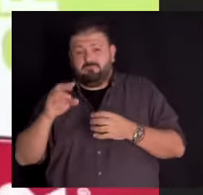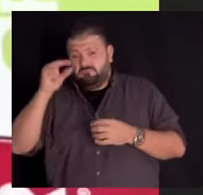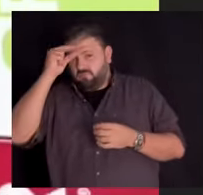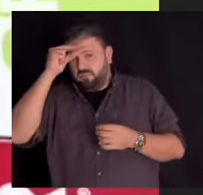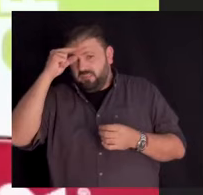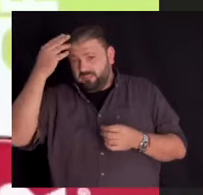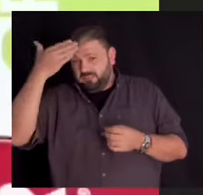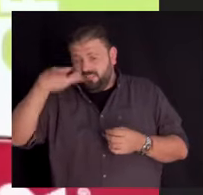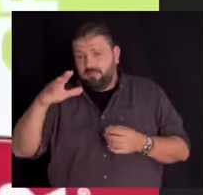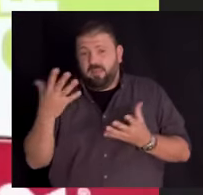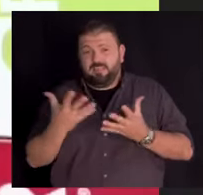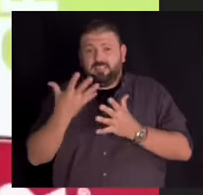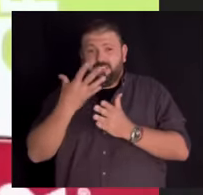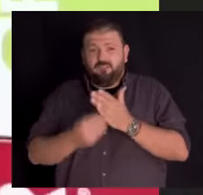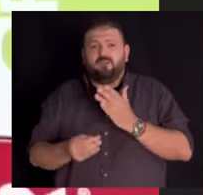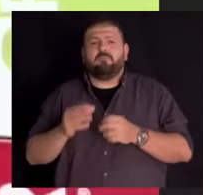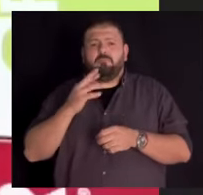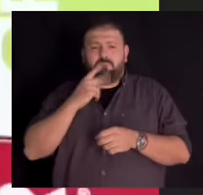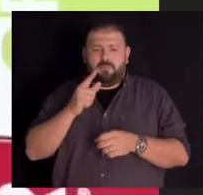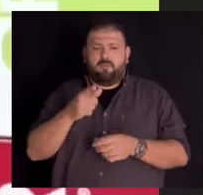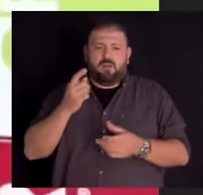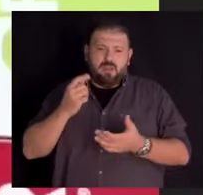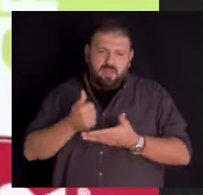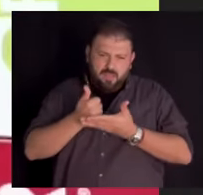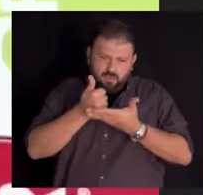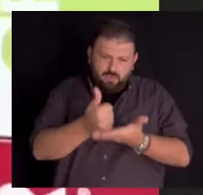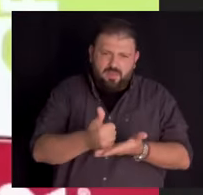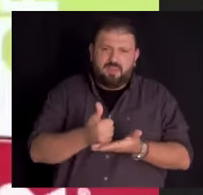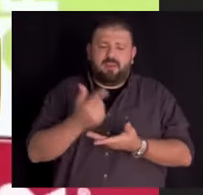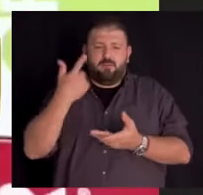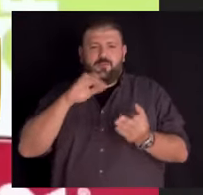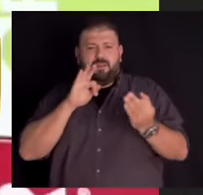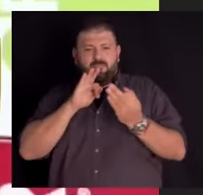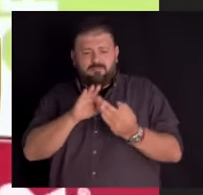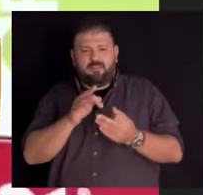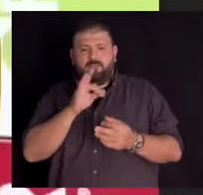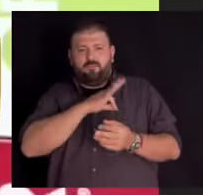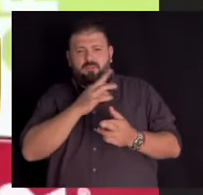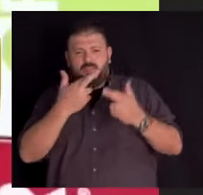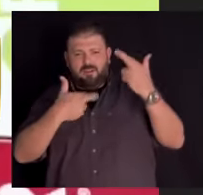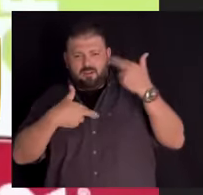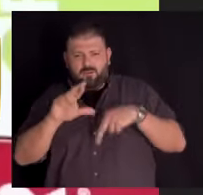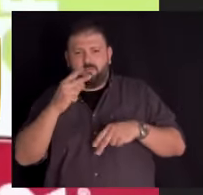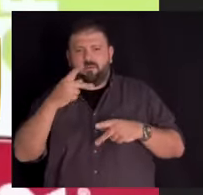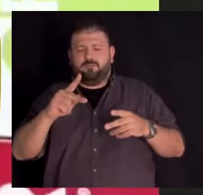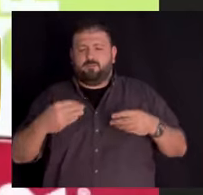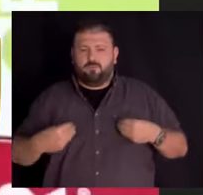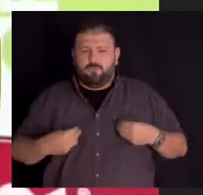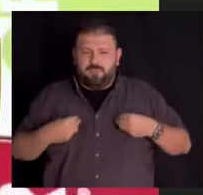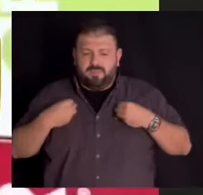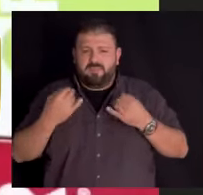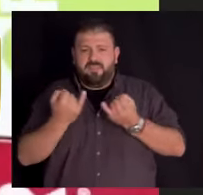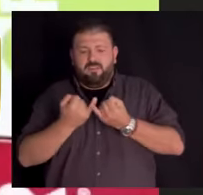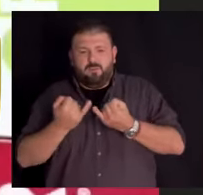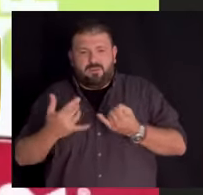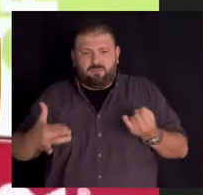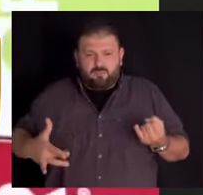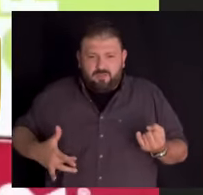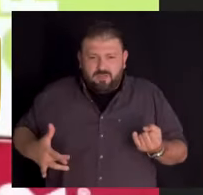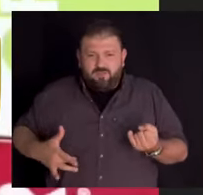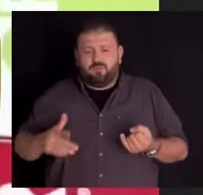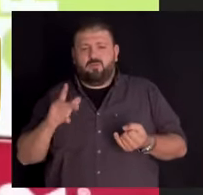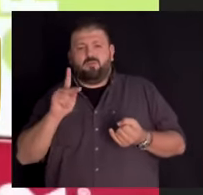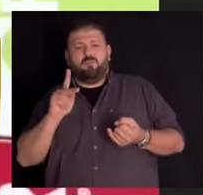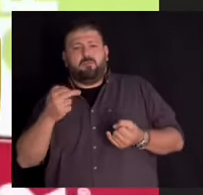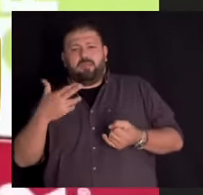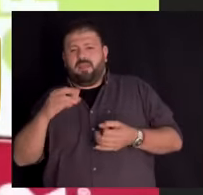¿Por qué no ayudarlo? ¿Por qué no ayudarlo a que enfrente mejor la vida? ¿Por qué no ayudarlo a desintoxicar su hígado, su riñón, su páncreas? Entonces, para ellos,